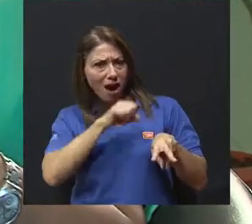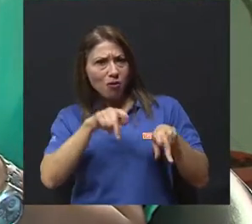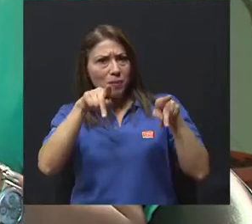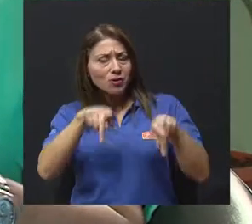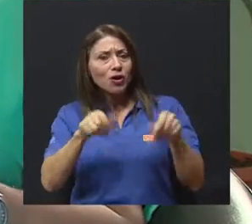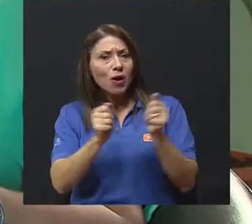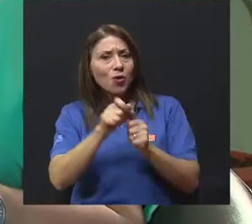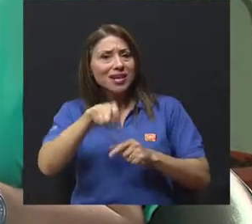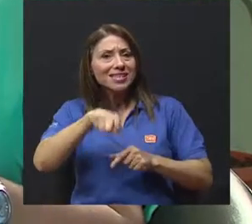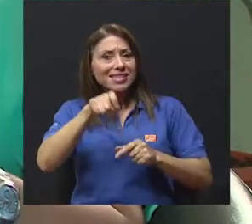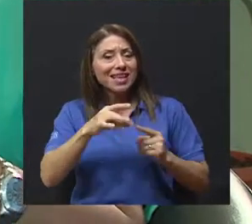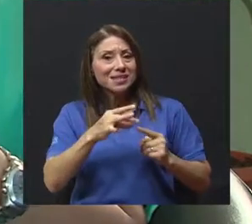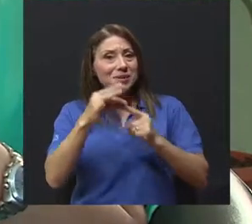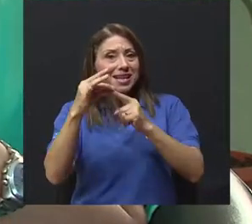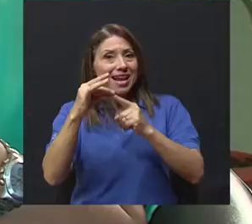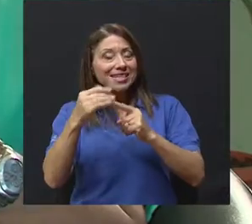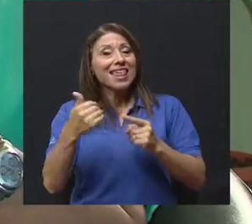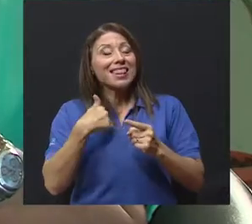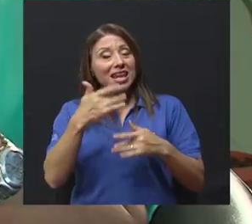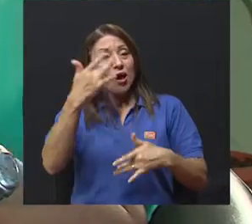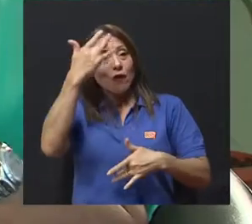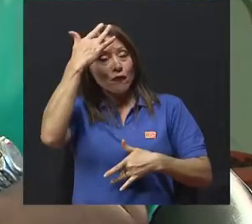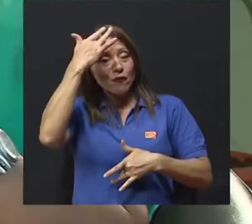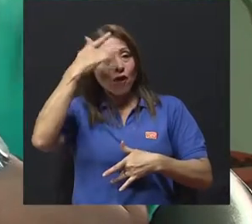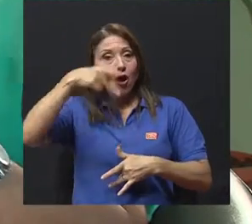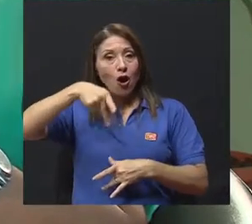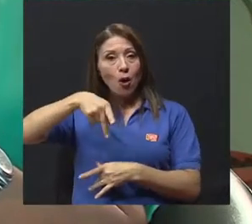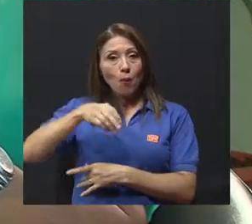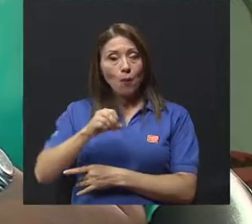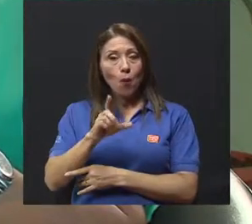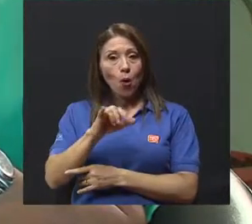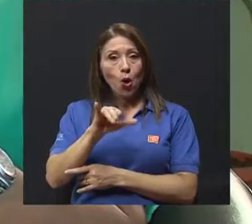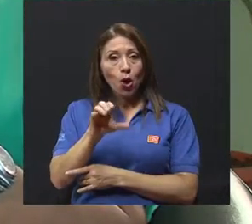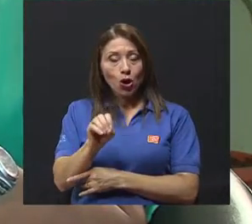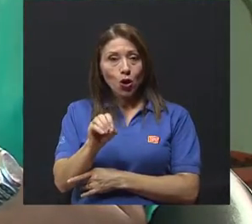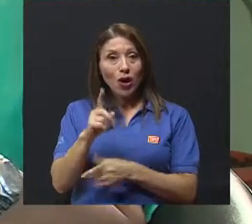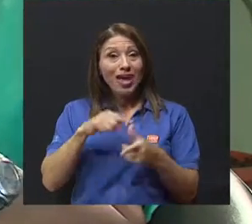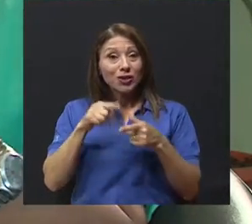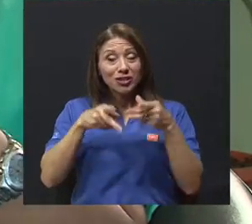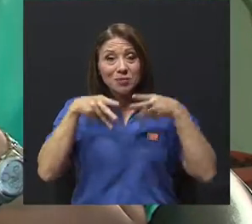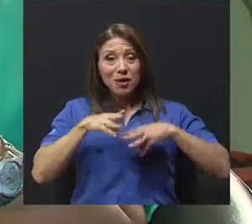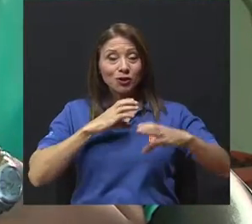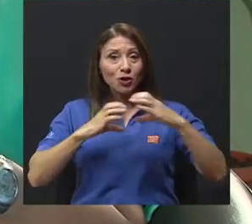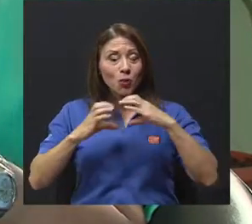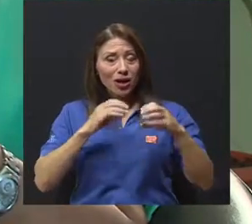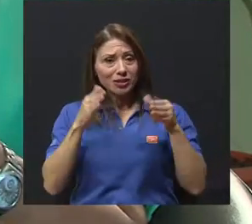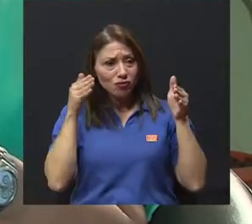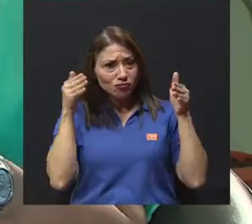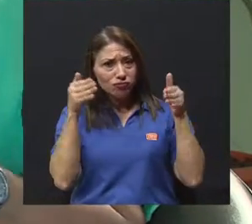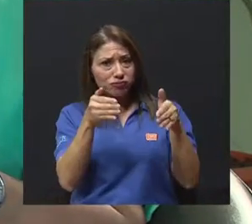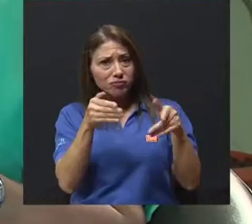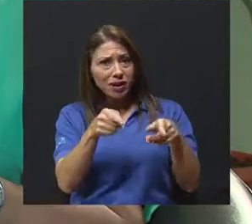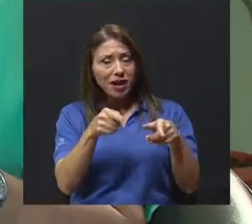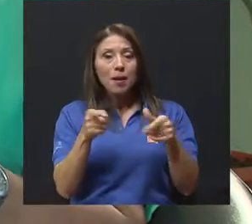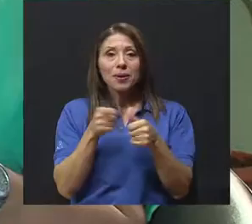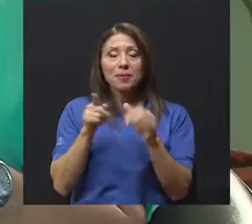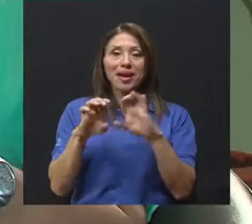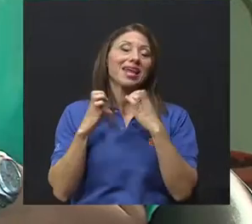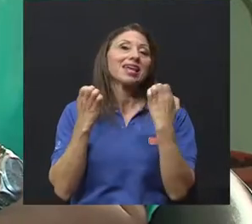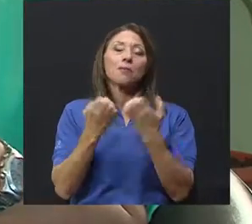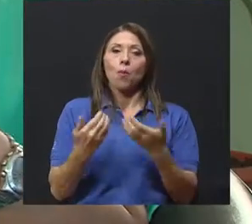tenía poliomelitis entonces los medios como que se enfocaron en ella y fue el primer equipo moderno